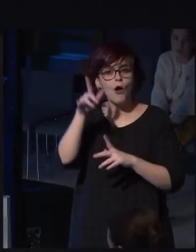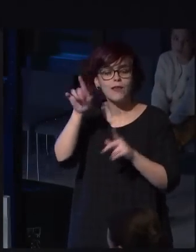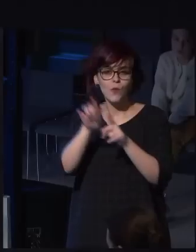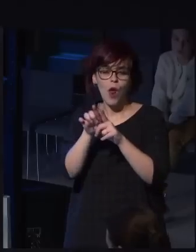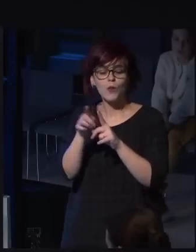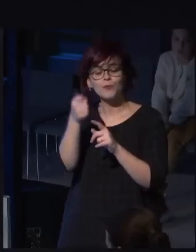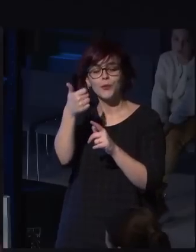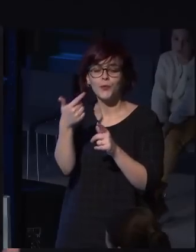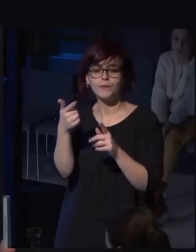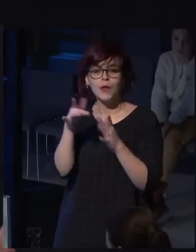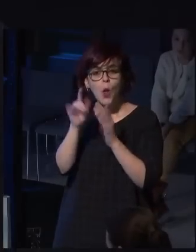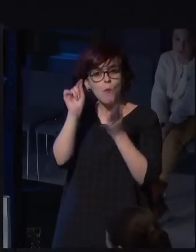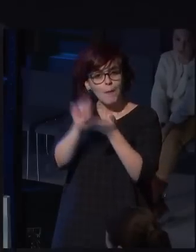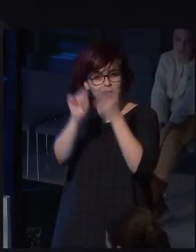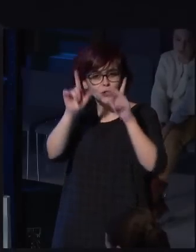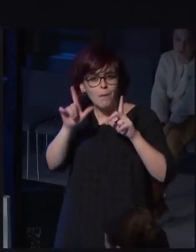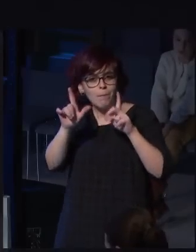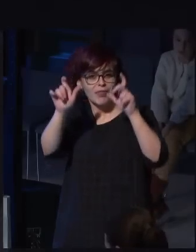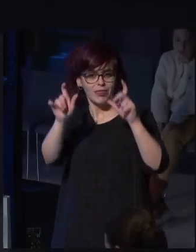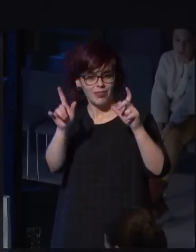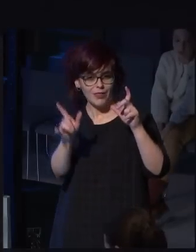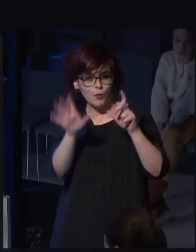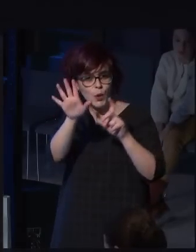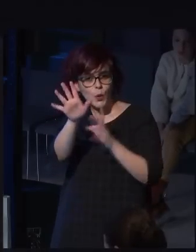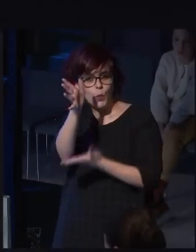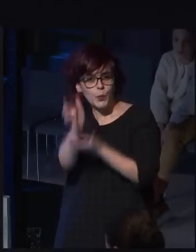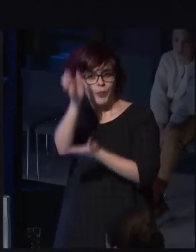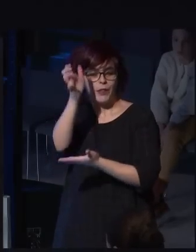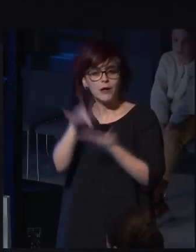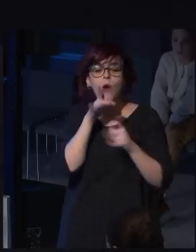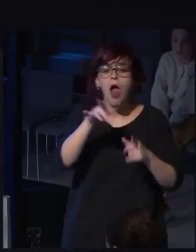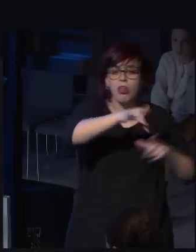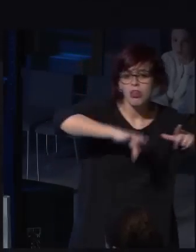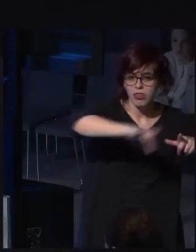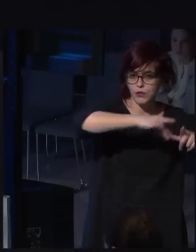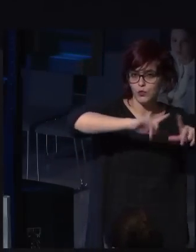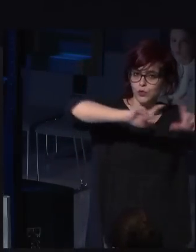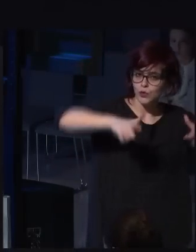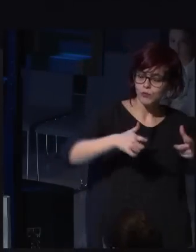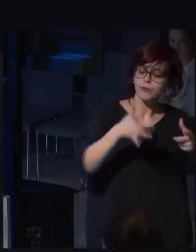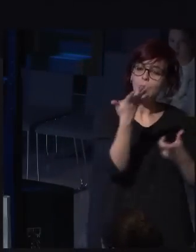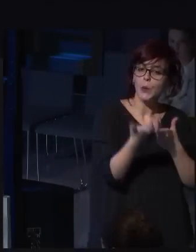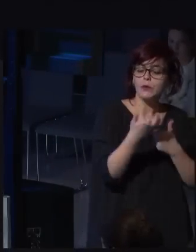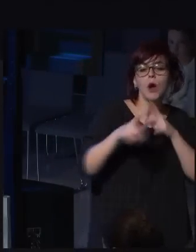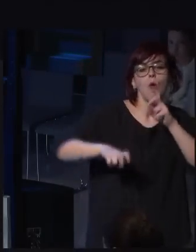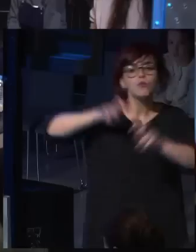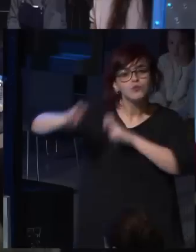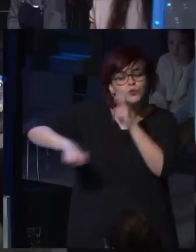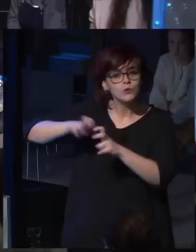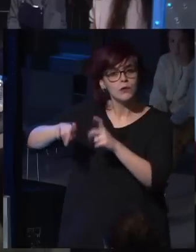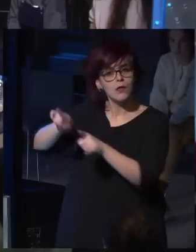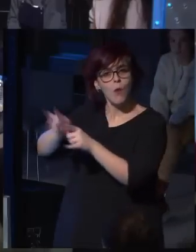fotografía, ¿no? De que la banda en el disco intente reflejar algo que nosotros de siempre pues hemos buscado, ¿no? Que